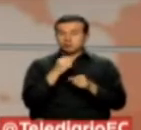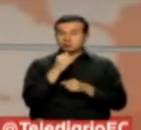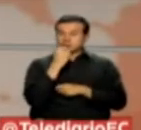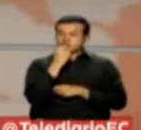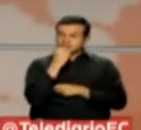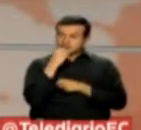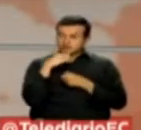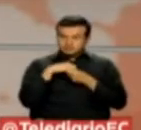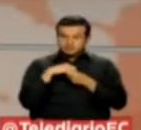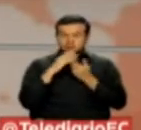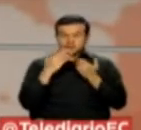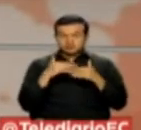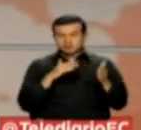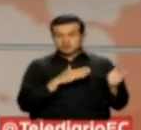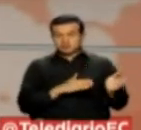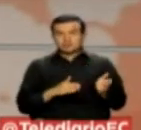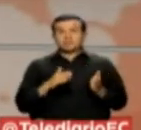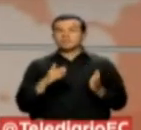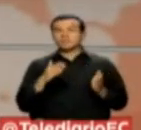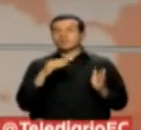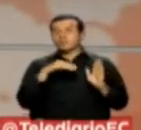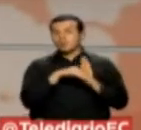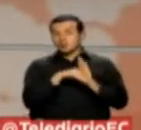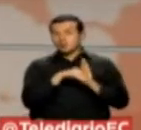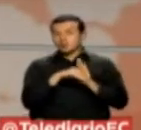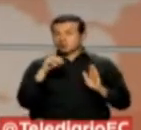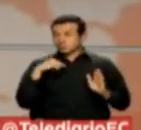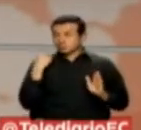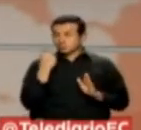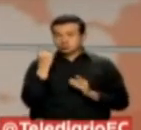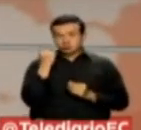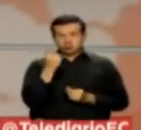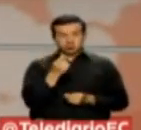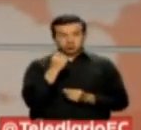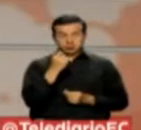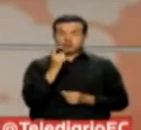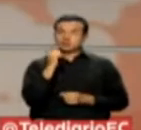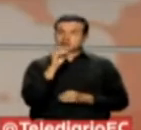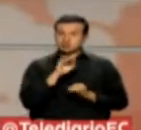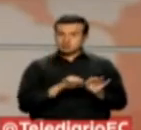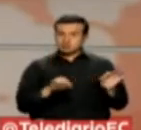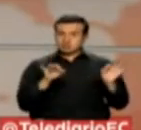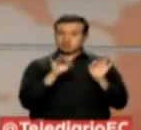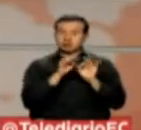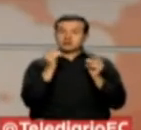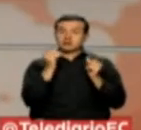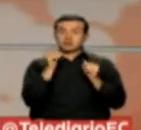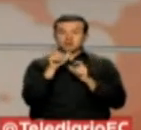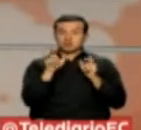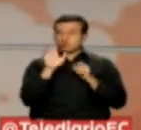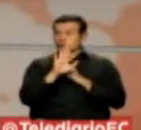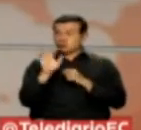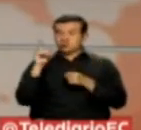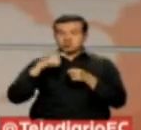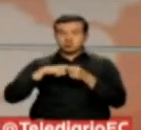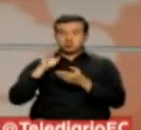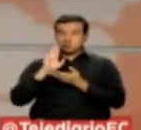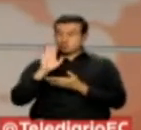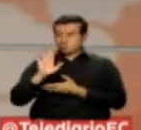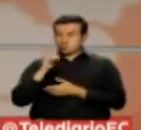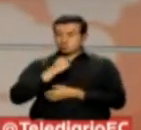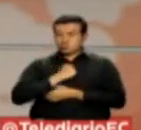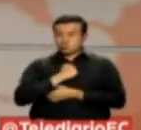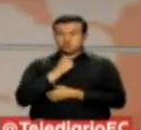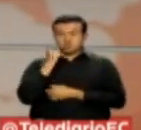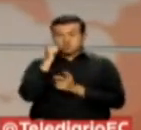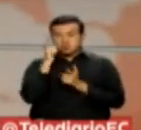seguro de cesantía. Porque como banco nosotros tenemos que hacer inversiones muy seguras. Este dinero es de los afiliados, de los jubilados, y tenemos que